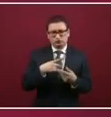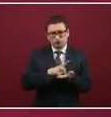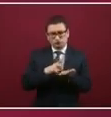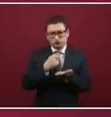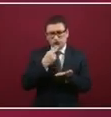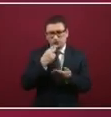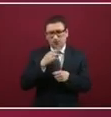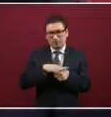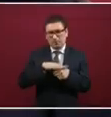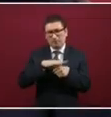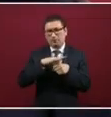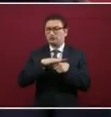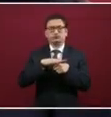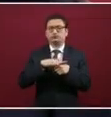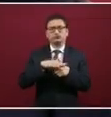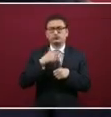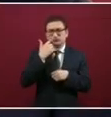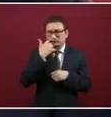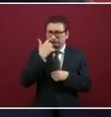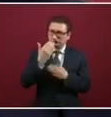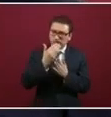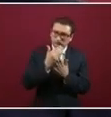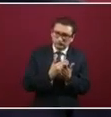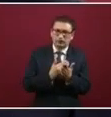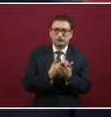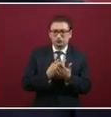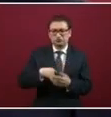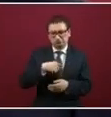pensamos que lo vamos a lograr, porque